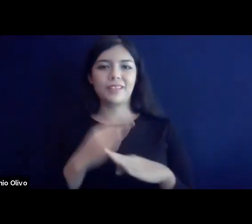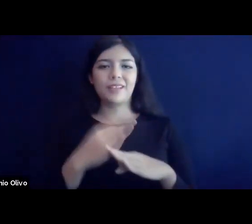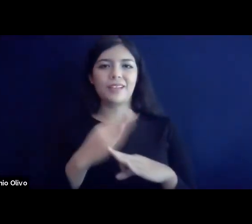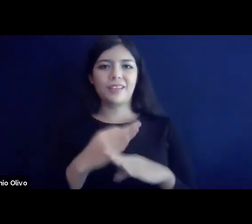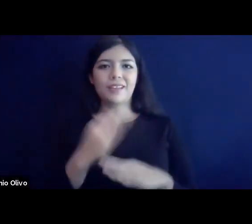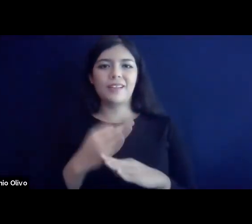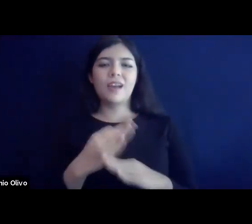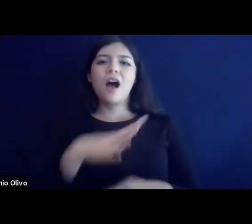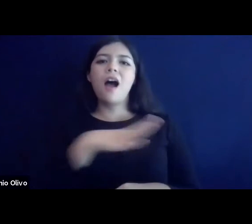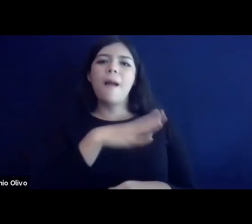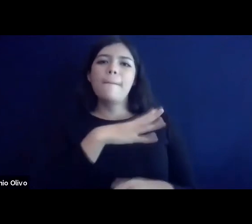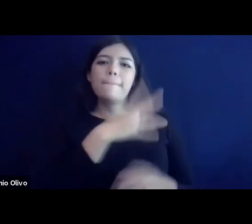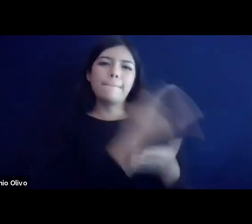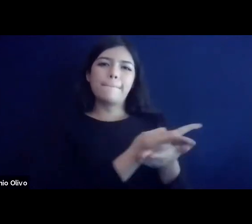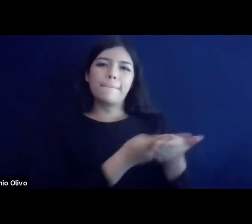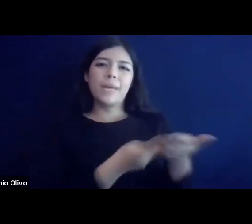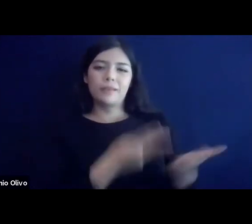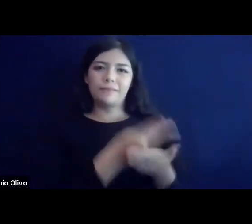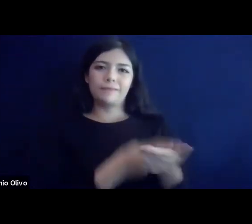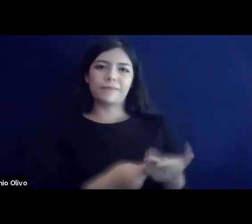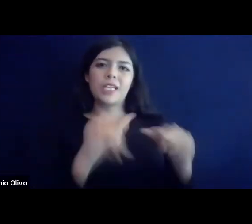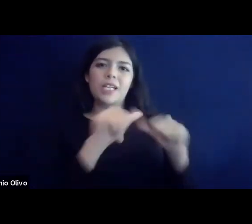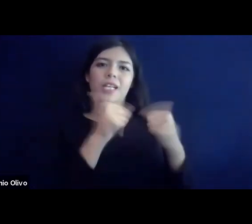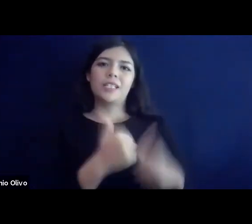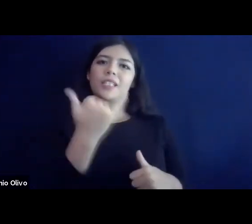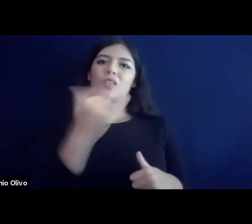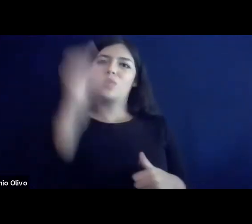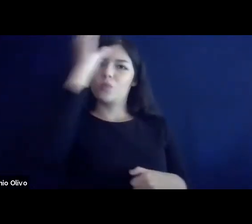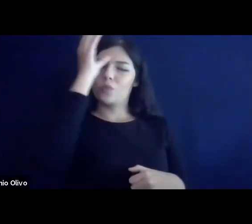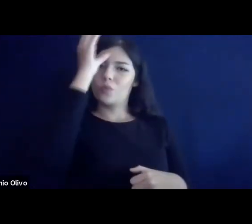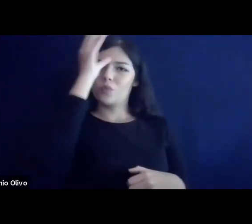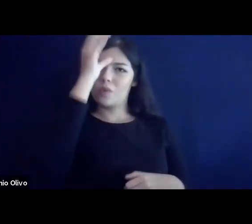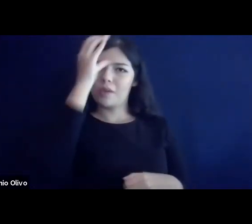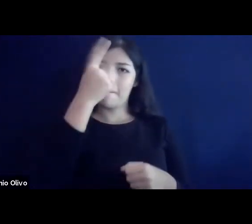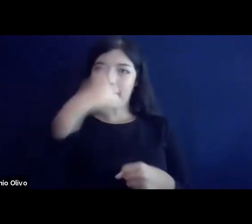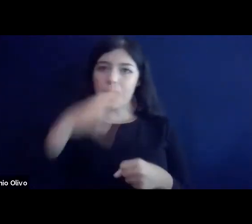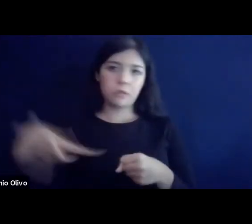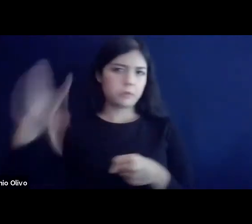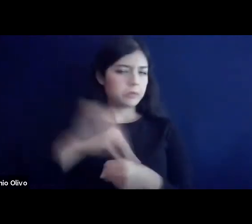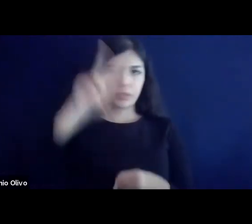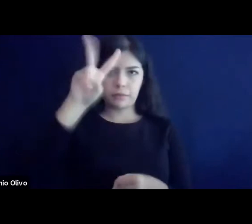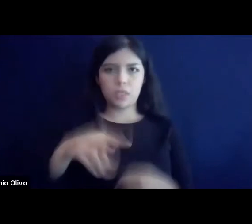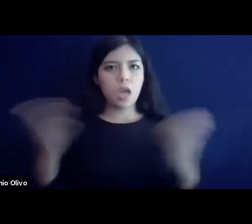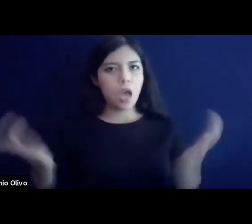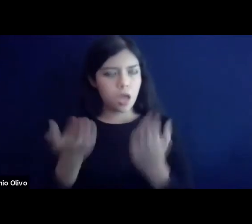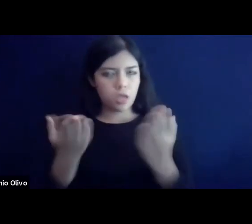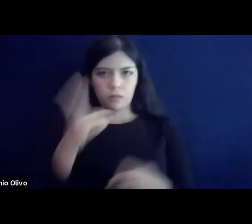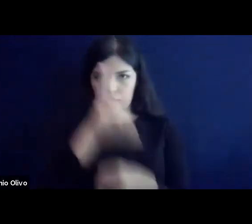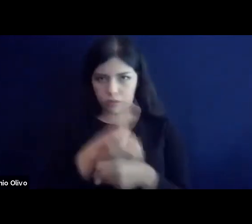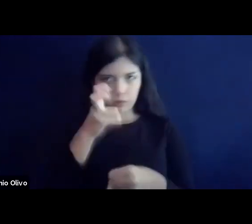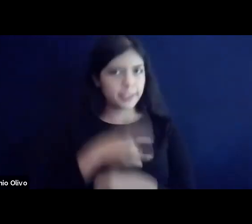de arte y cultura incluyente, al que están cordialmente invitados. Ahorita aquí en el chat les paso